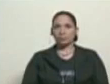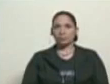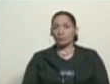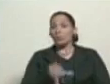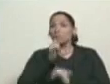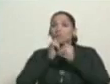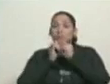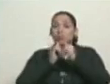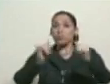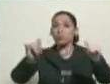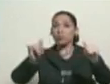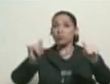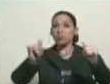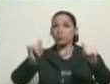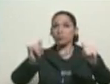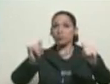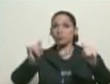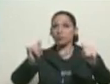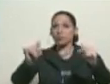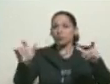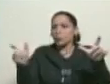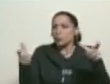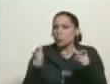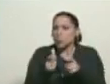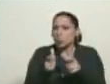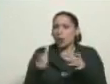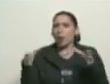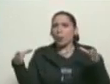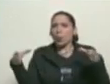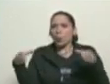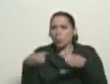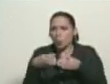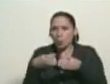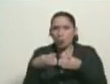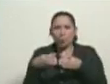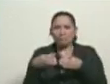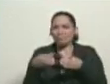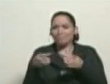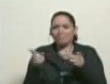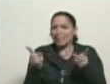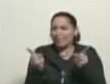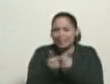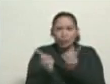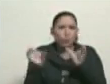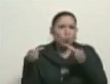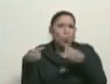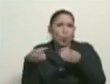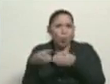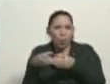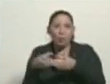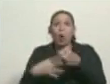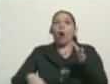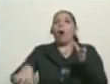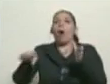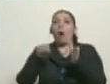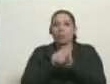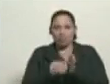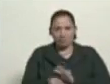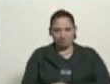informarle al país que un reducido grupo, minúsculo nuevamente, grupo